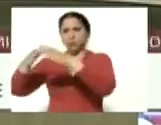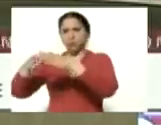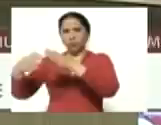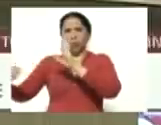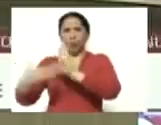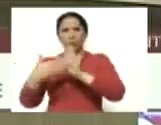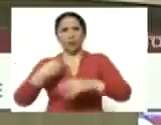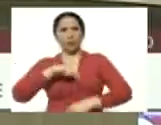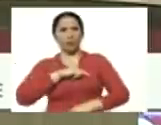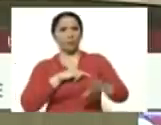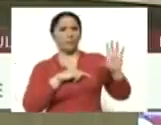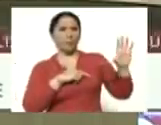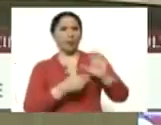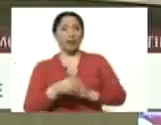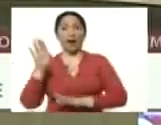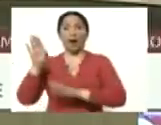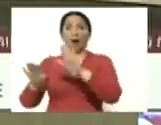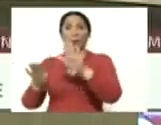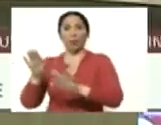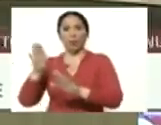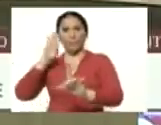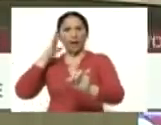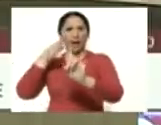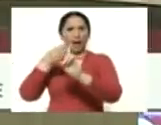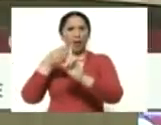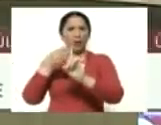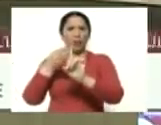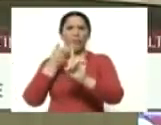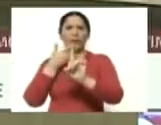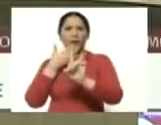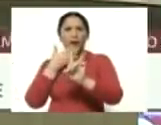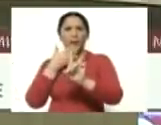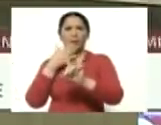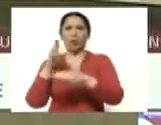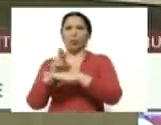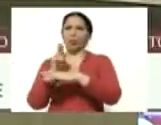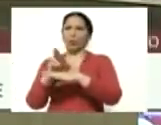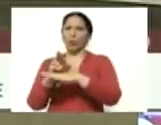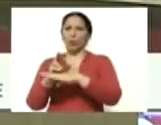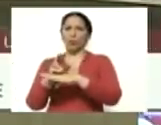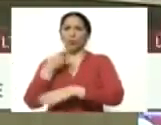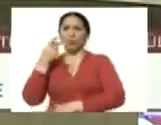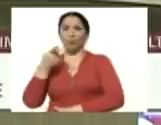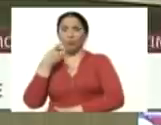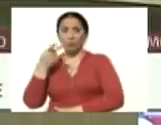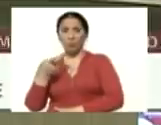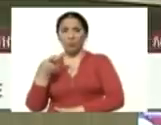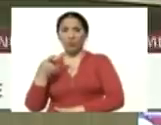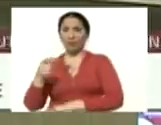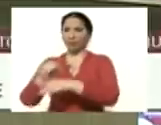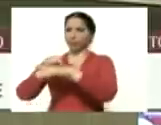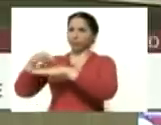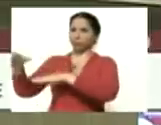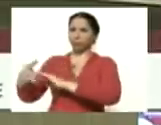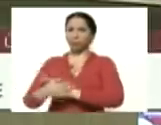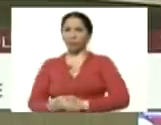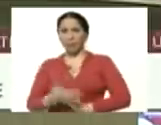país. Aunque sea en el marco del manejo de la pandemia, dejemos la politiquería a un lado y la